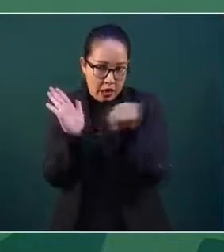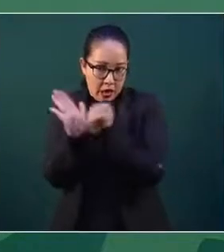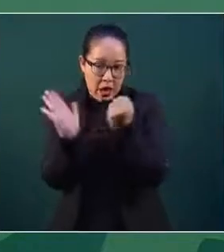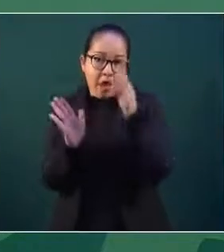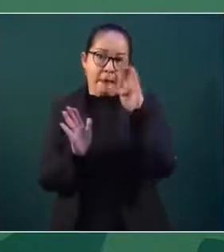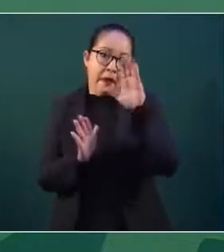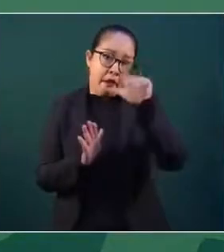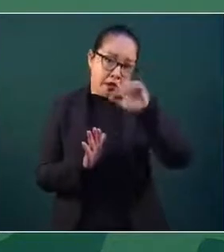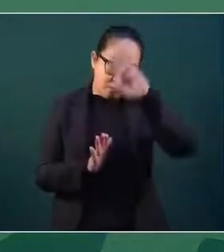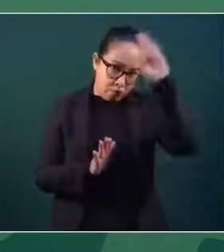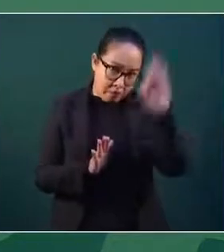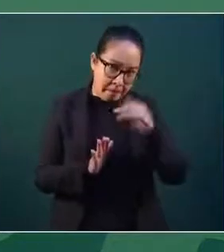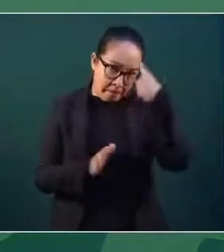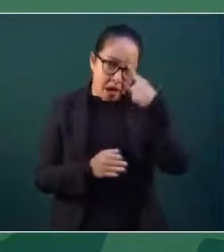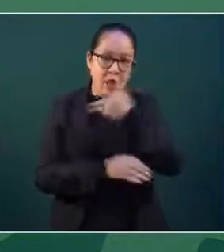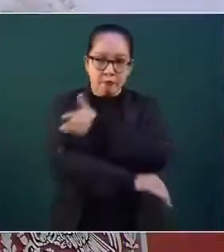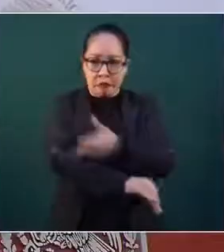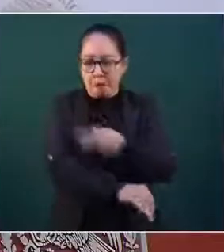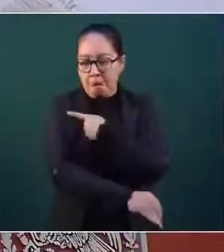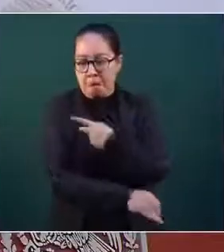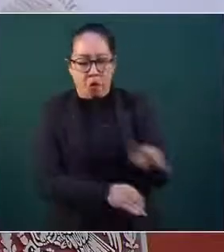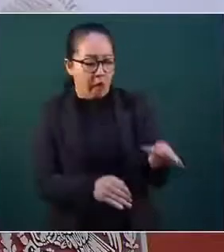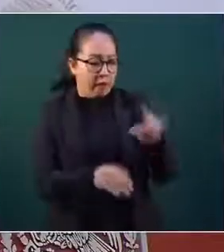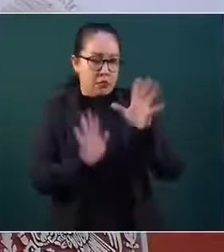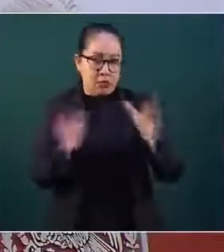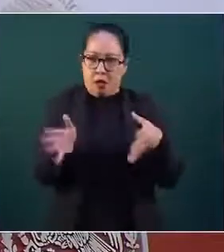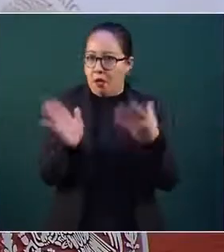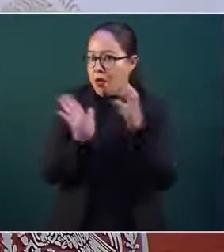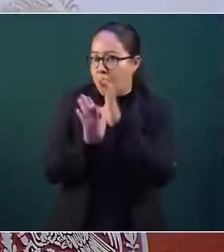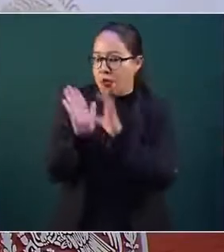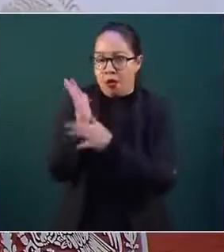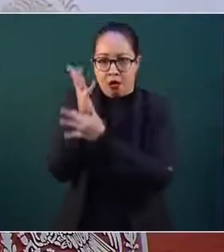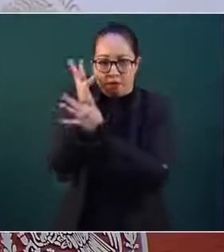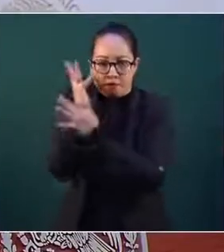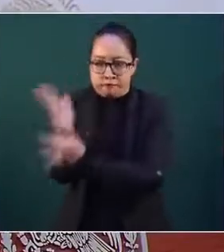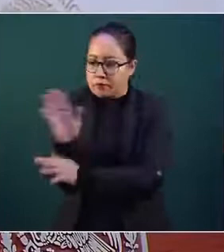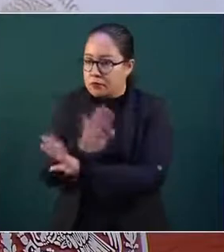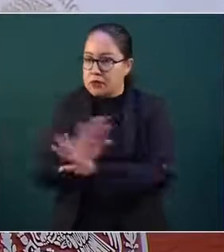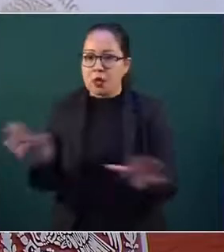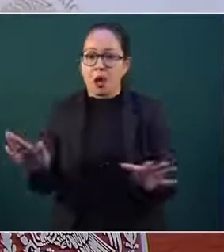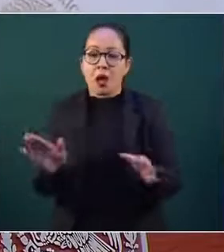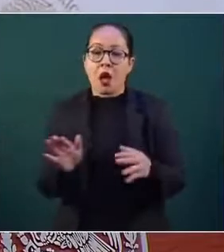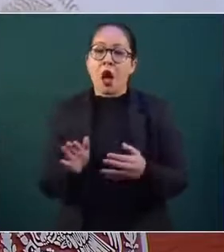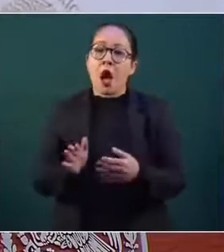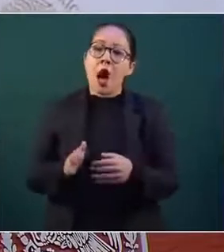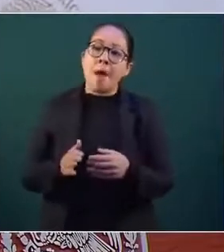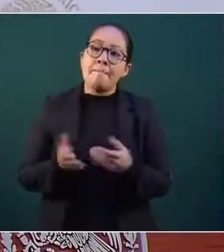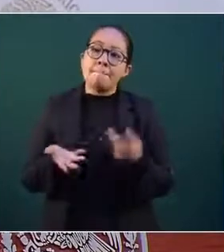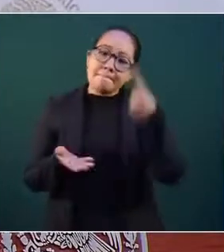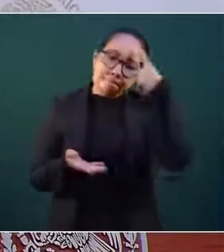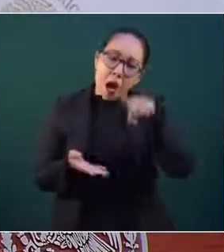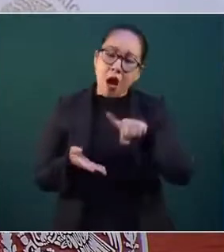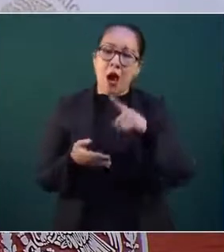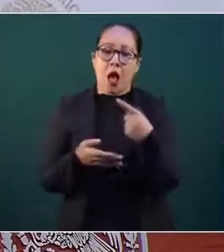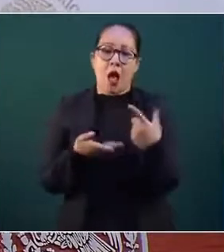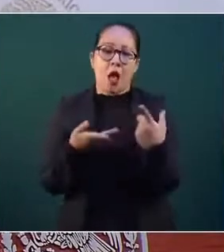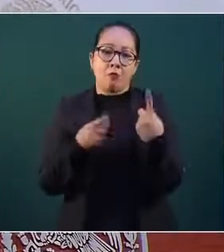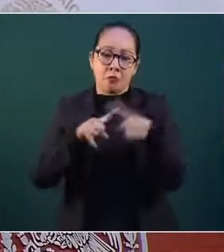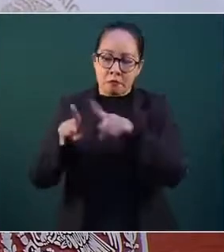estudiantes de familias pobres. Ya está en la Constitución de que la atención médica y los medicamentos tienen